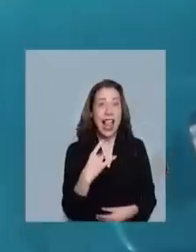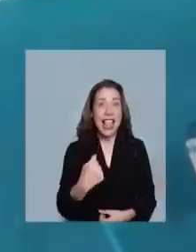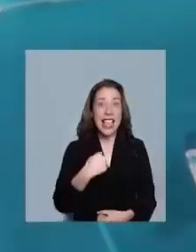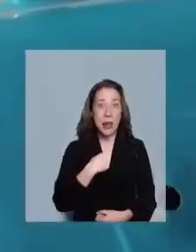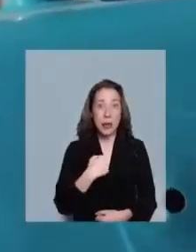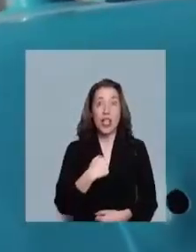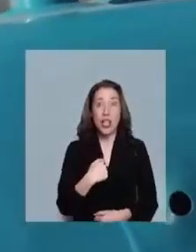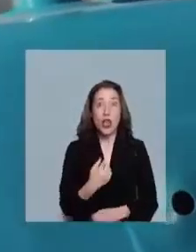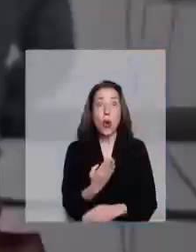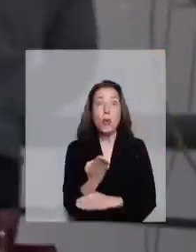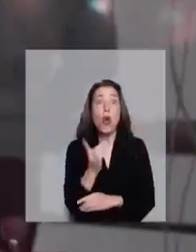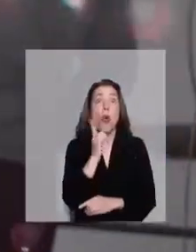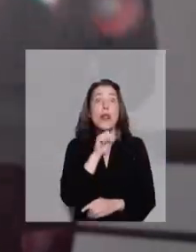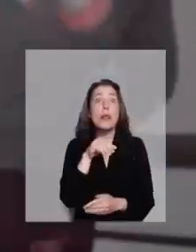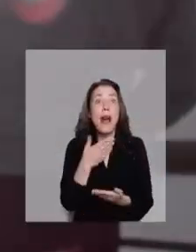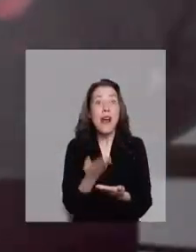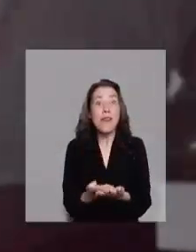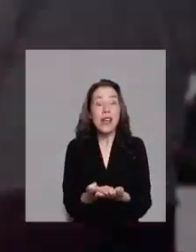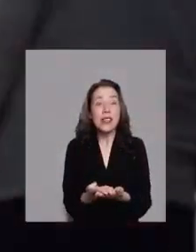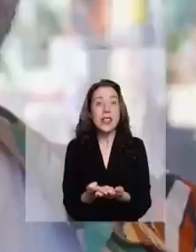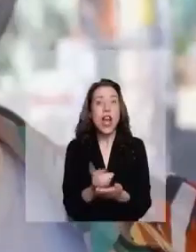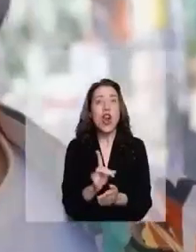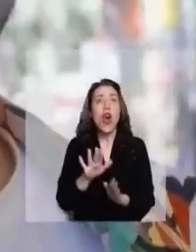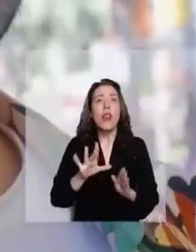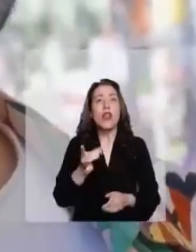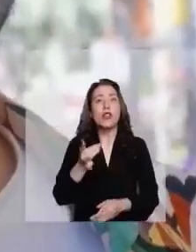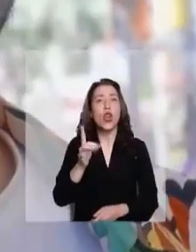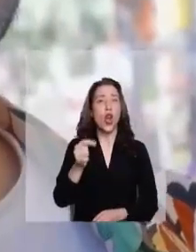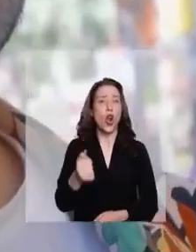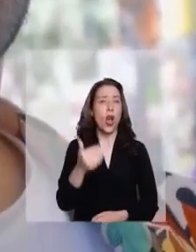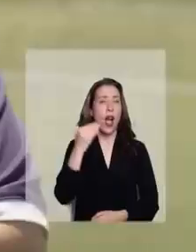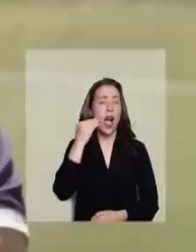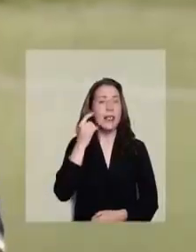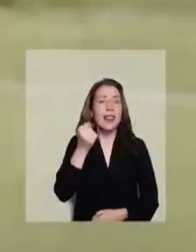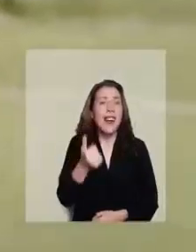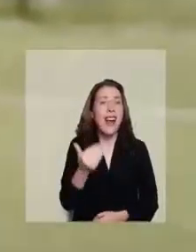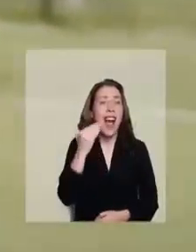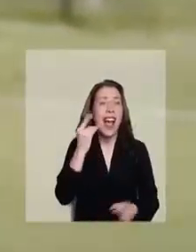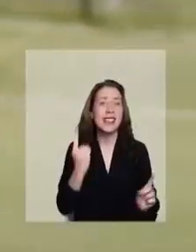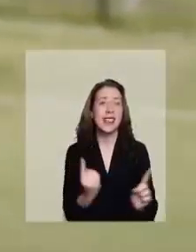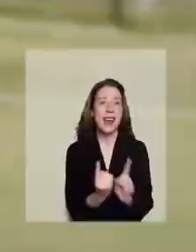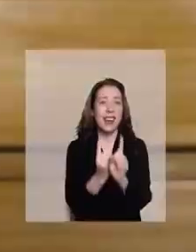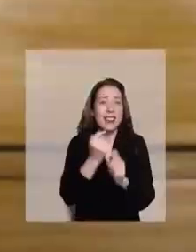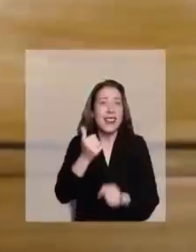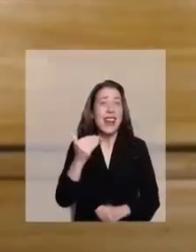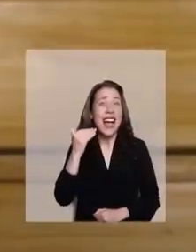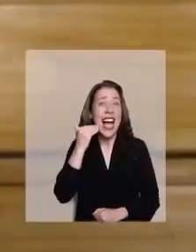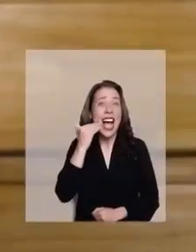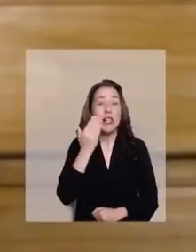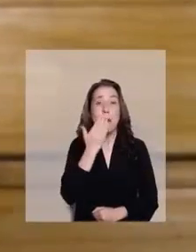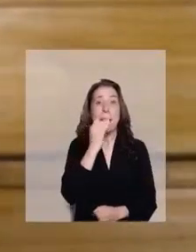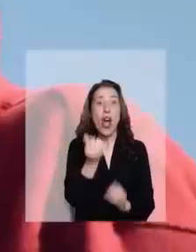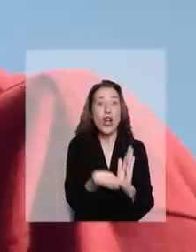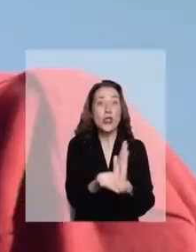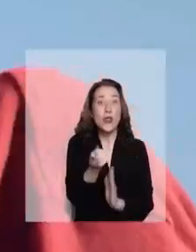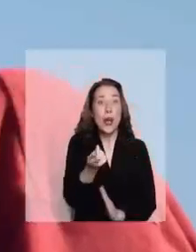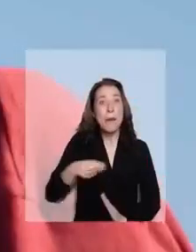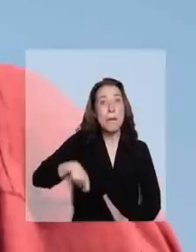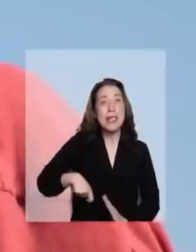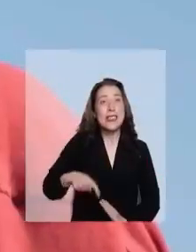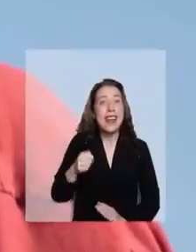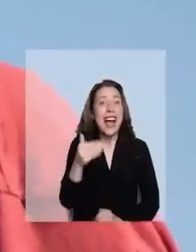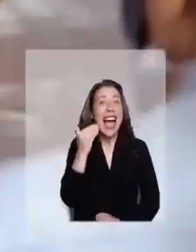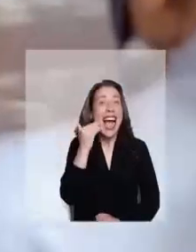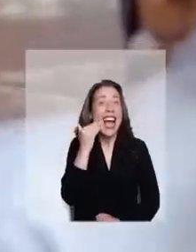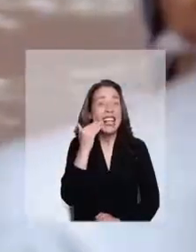mí, te pido que por última vez no nos quedemos a punto de encontrarnos, a punto de mejorar las